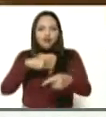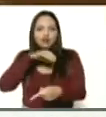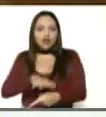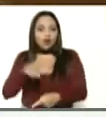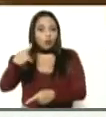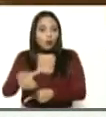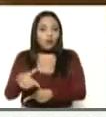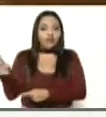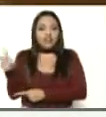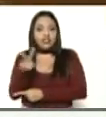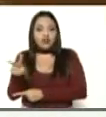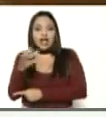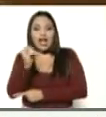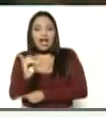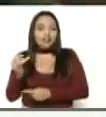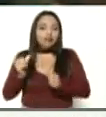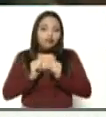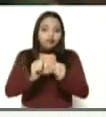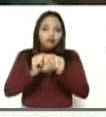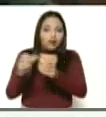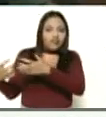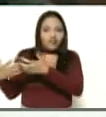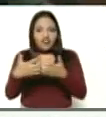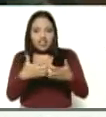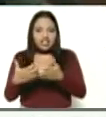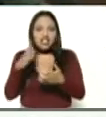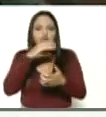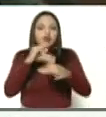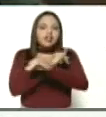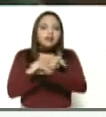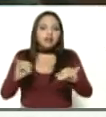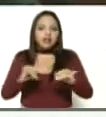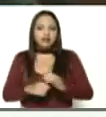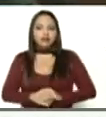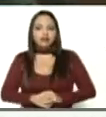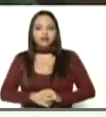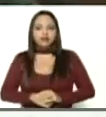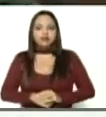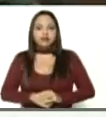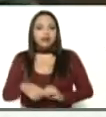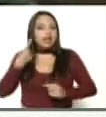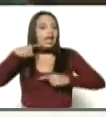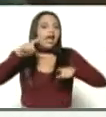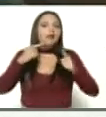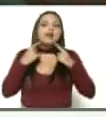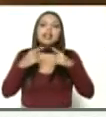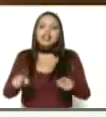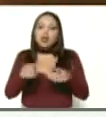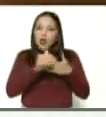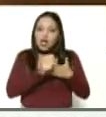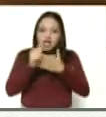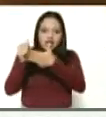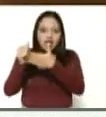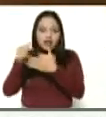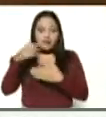día Venezuela también vive batallas que no han culminado, que pese a haber perdido a nuestro líder